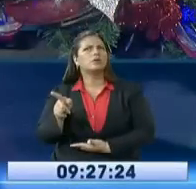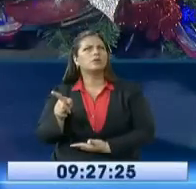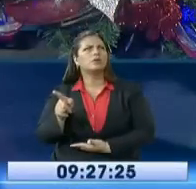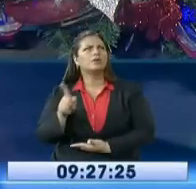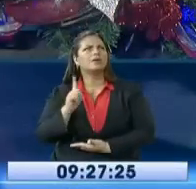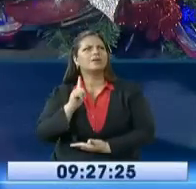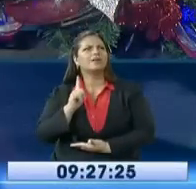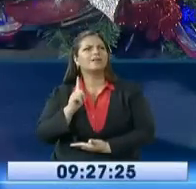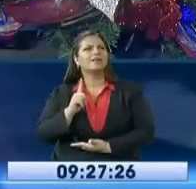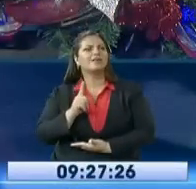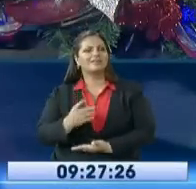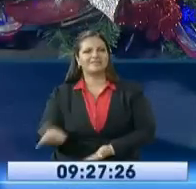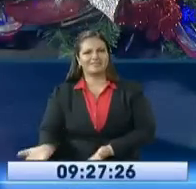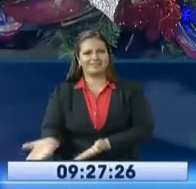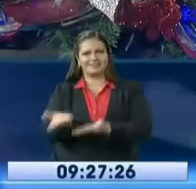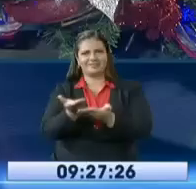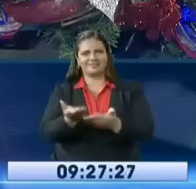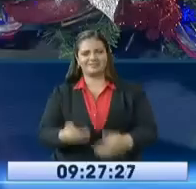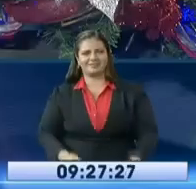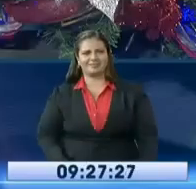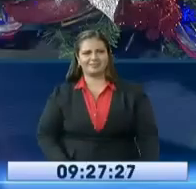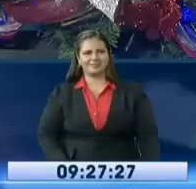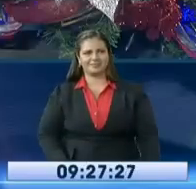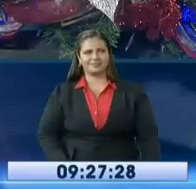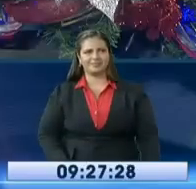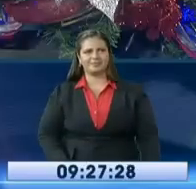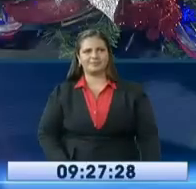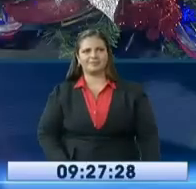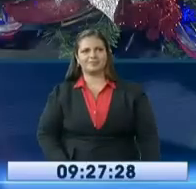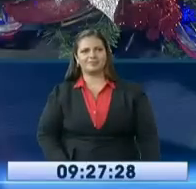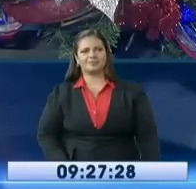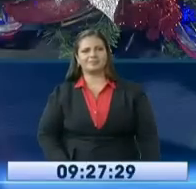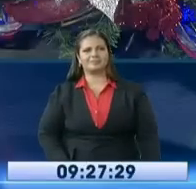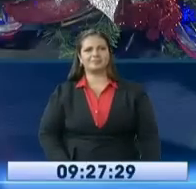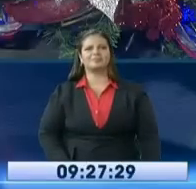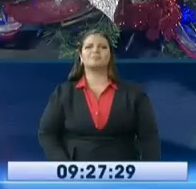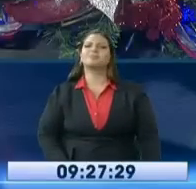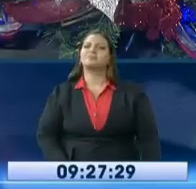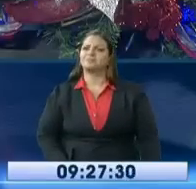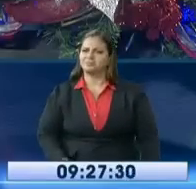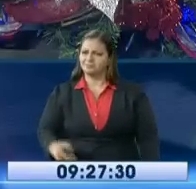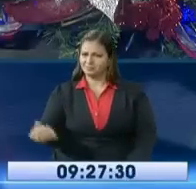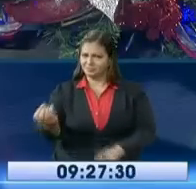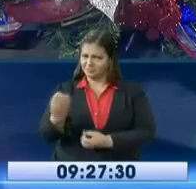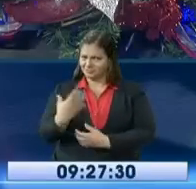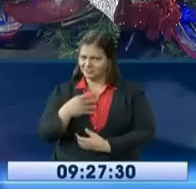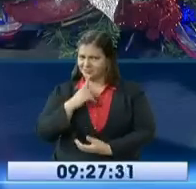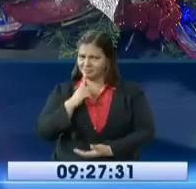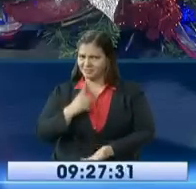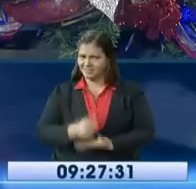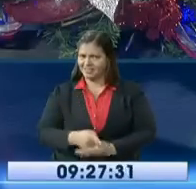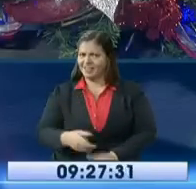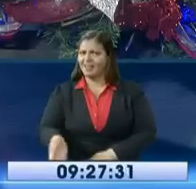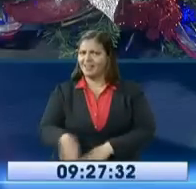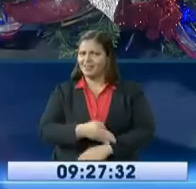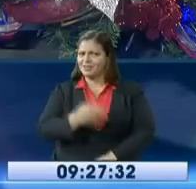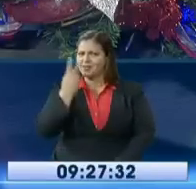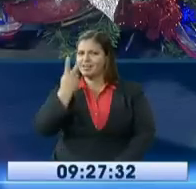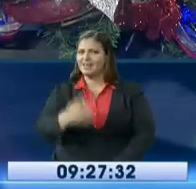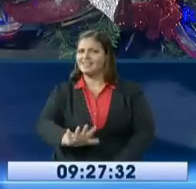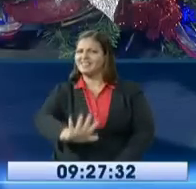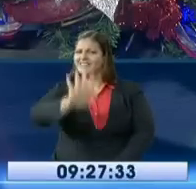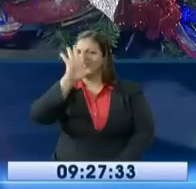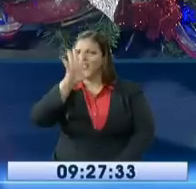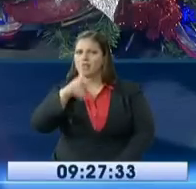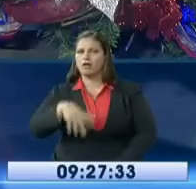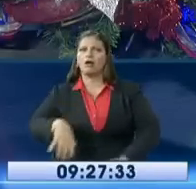damos el paso a Luciola Salazar, que por cierto, Luciolita, me dice que ha encontrado como a 5 gavilanes. Hugos,